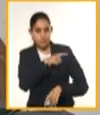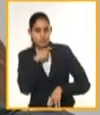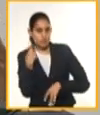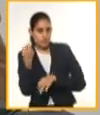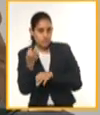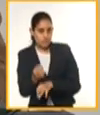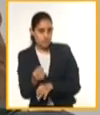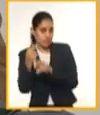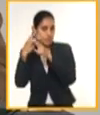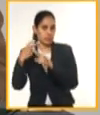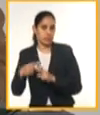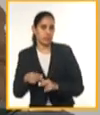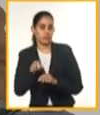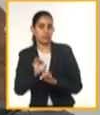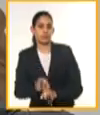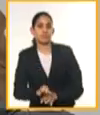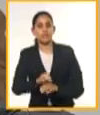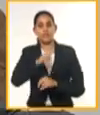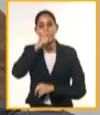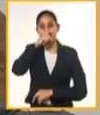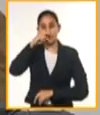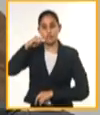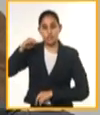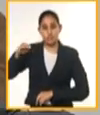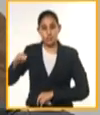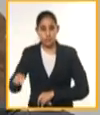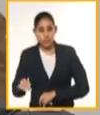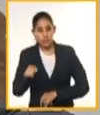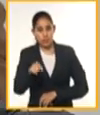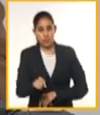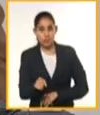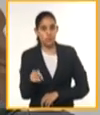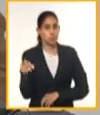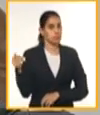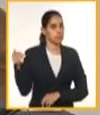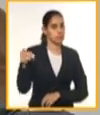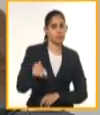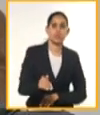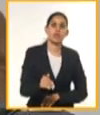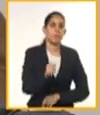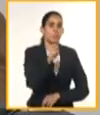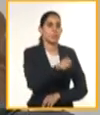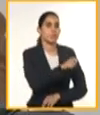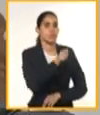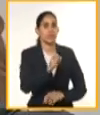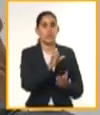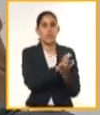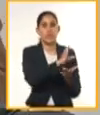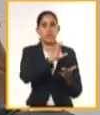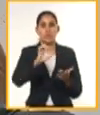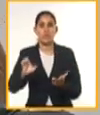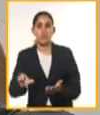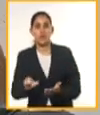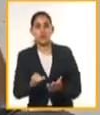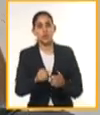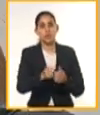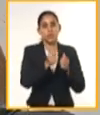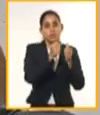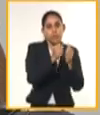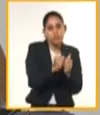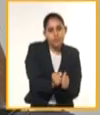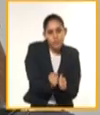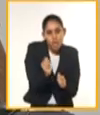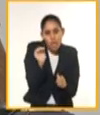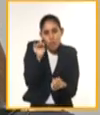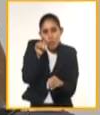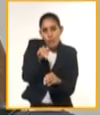llegó a decir, los niños del Donbass no van a ir a la escuela, van a tener que vivir como cucarachas en los sótanos, y así lo hicieron hasta